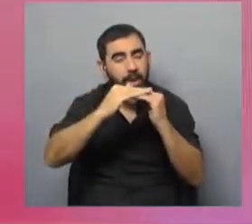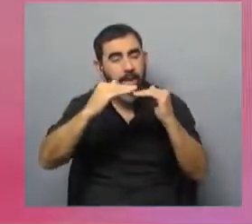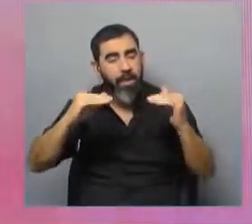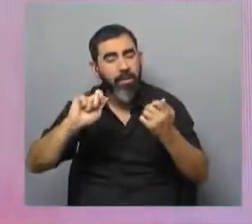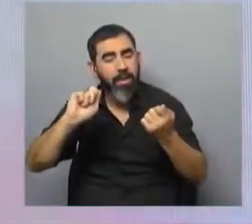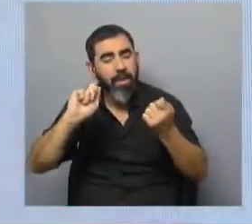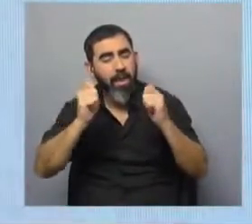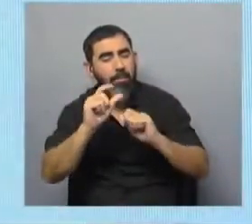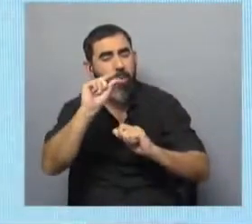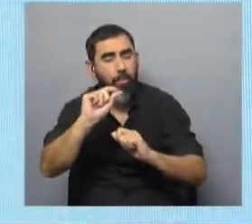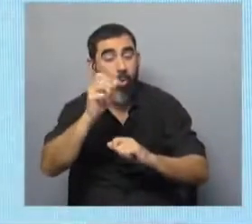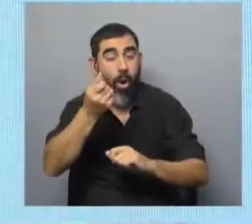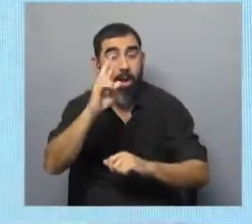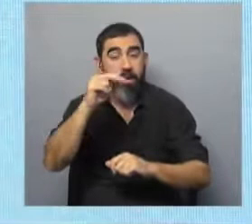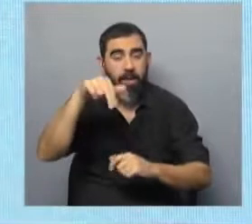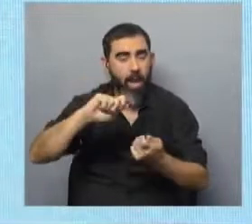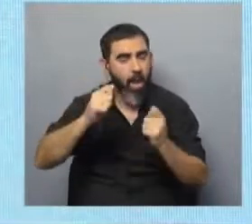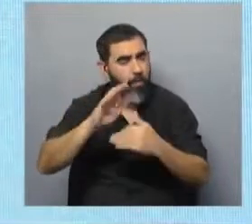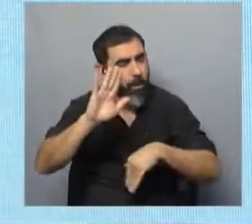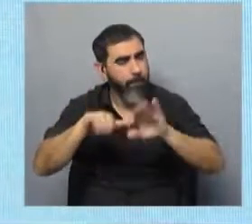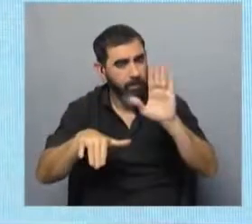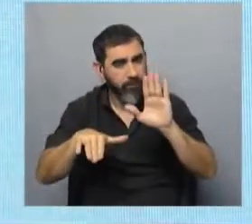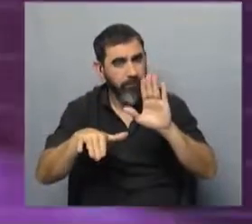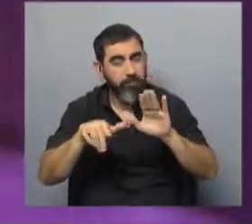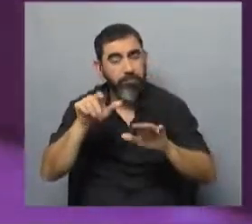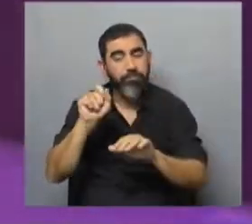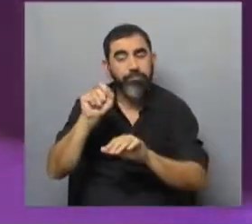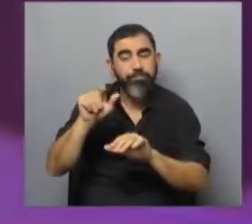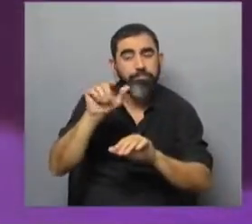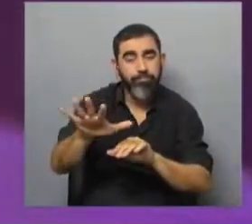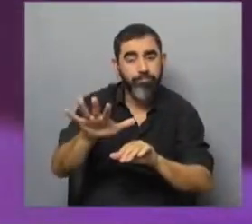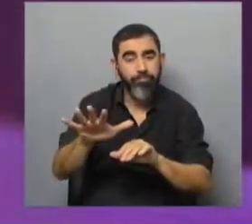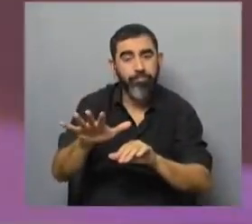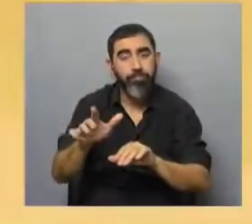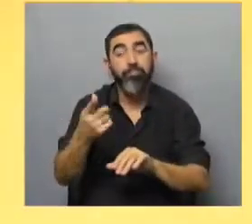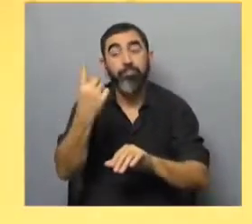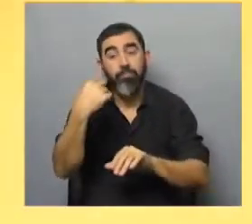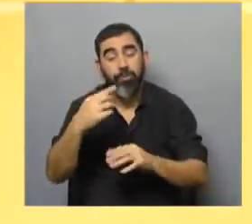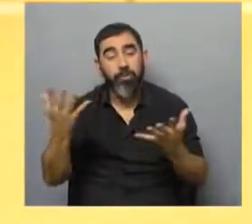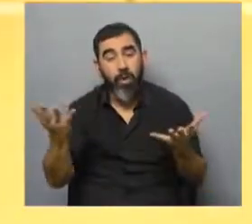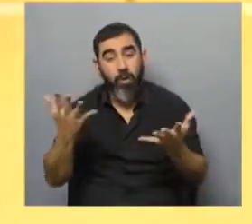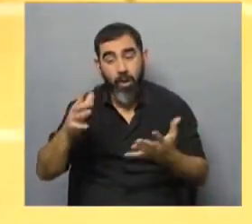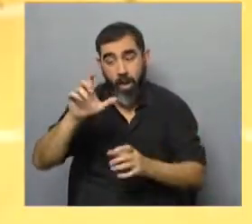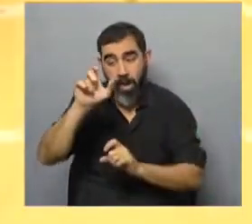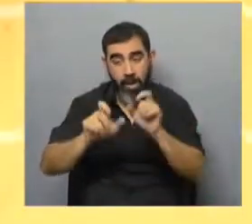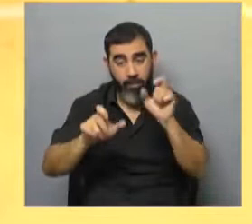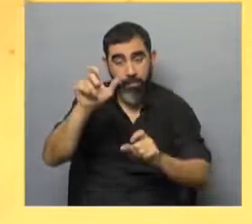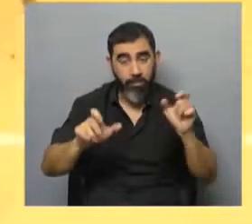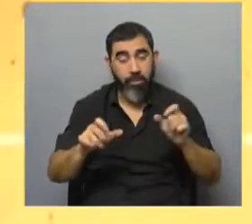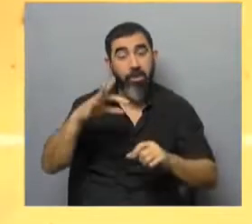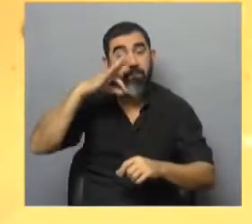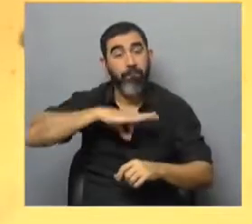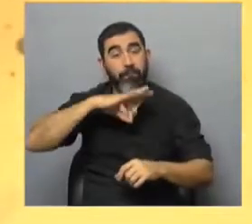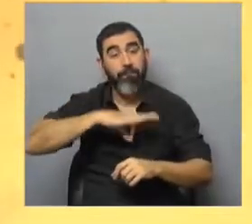tenga genoma ARN. Tiene una cualidad muy importante, que es la razón por la cual ahora está más presente en la población humana, es que es un